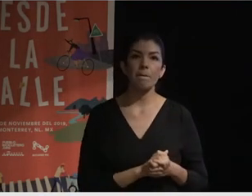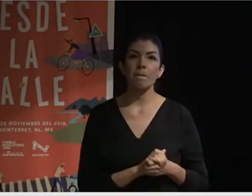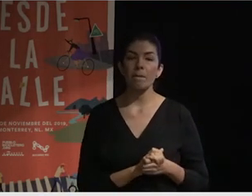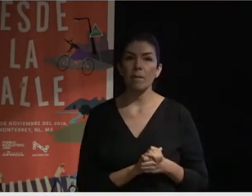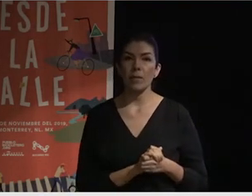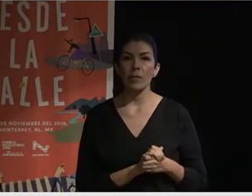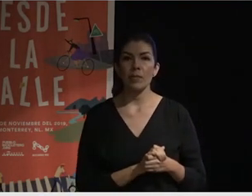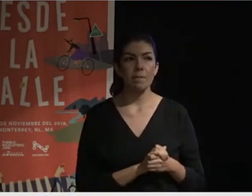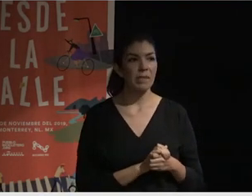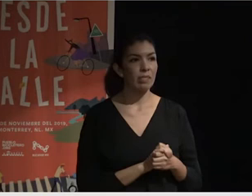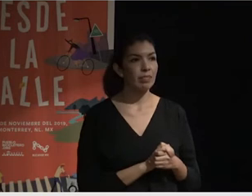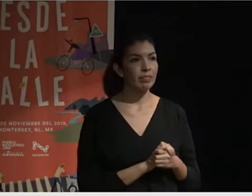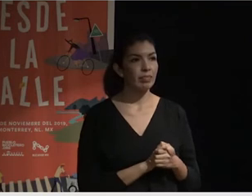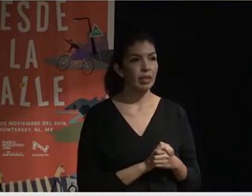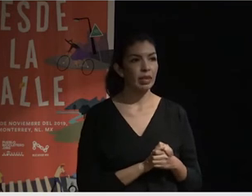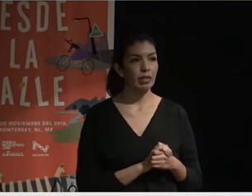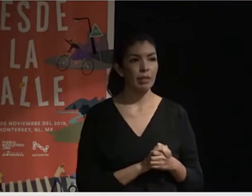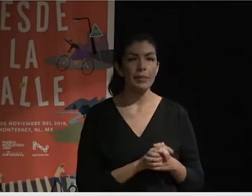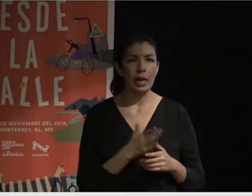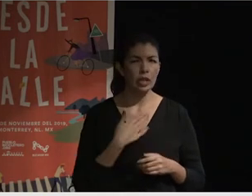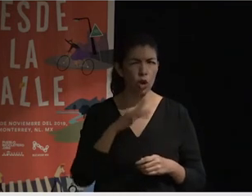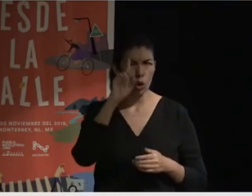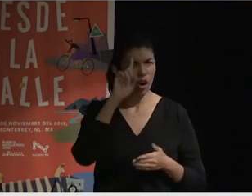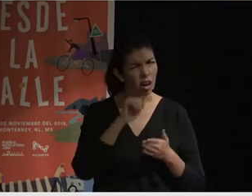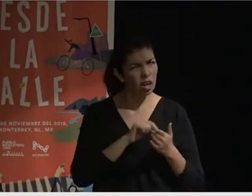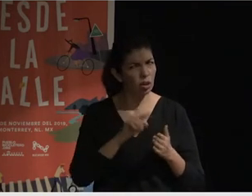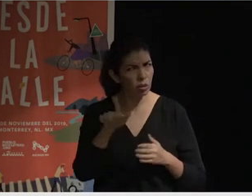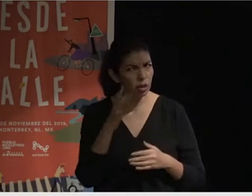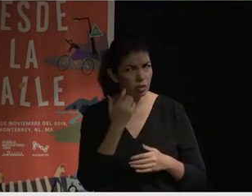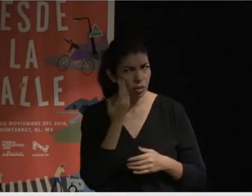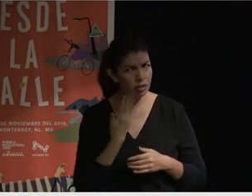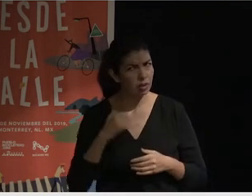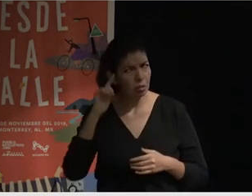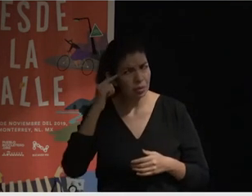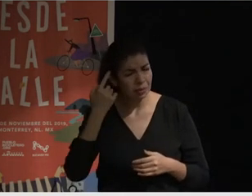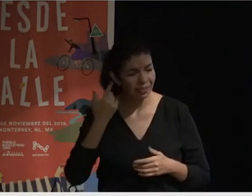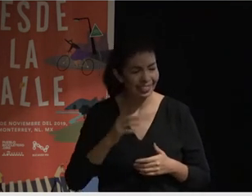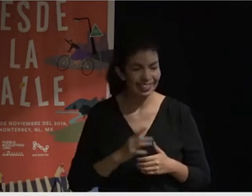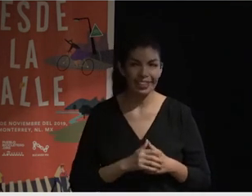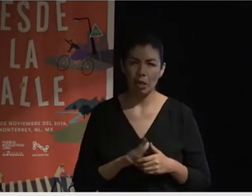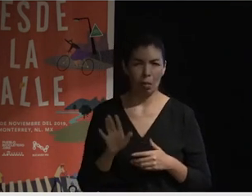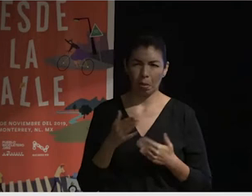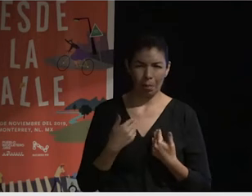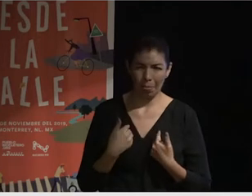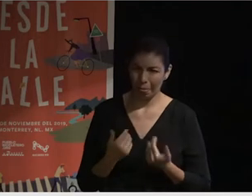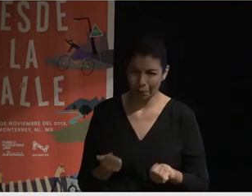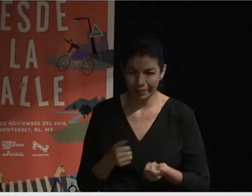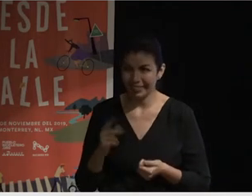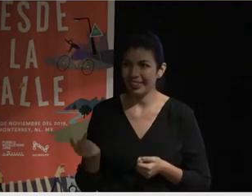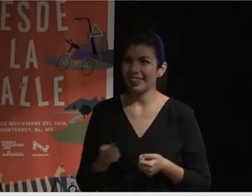Creo que es una provocación, no entendí bien la pregunta, pero, o sea, gracias a la intervención de Carlos, pues